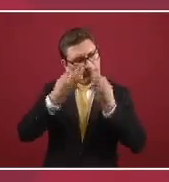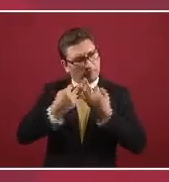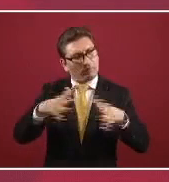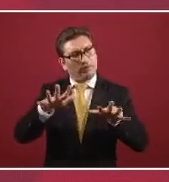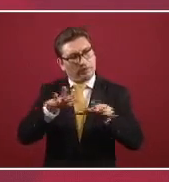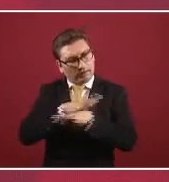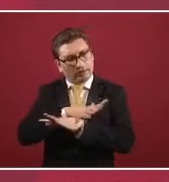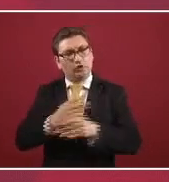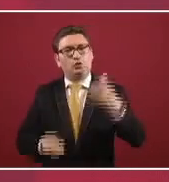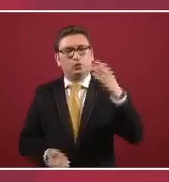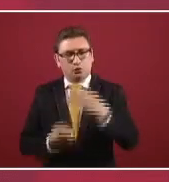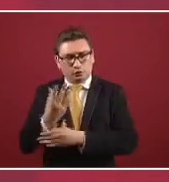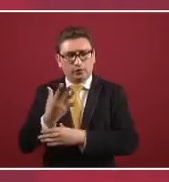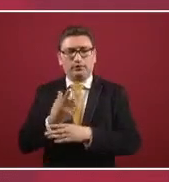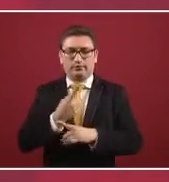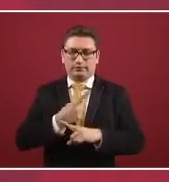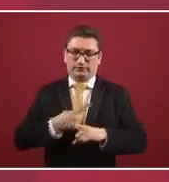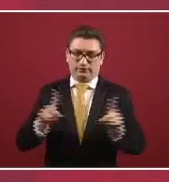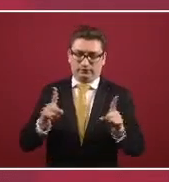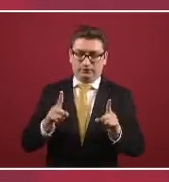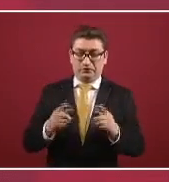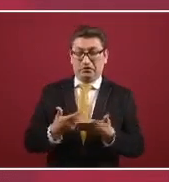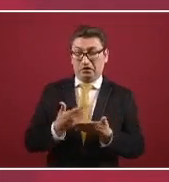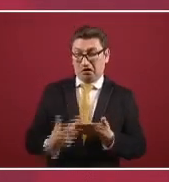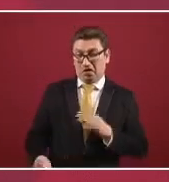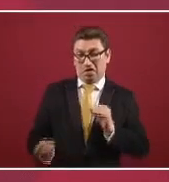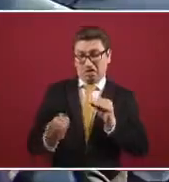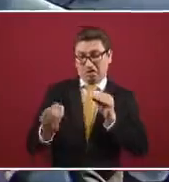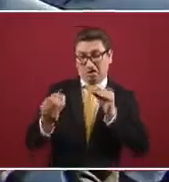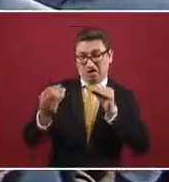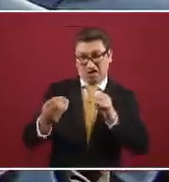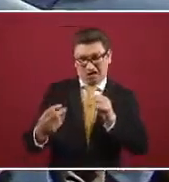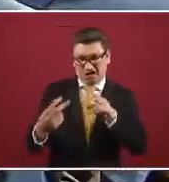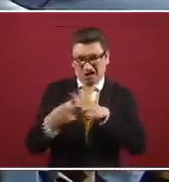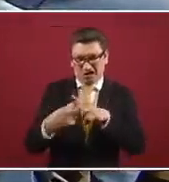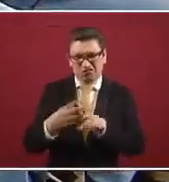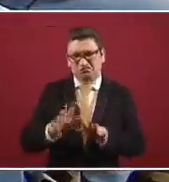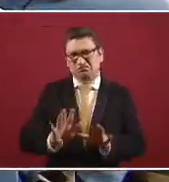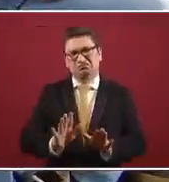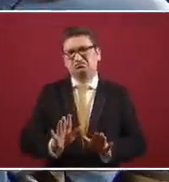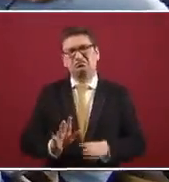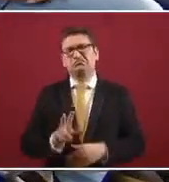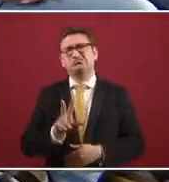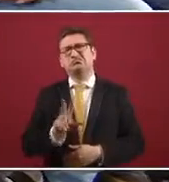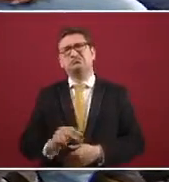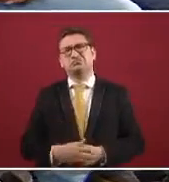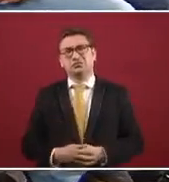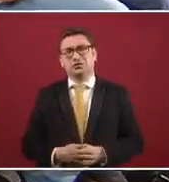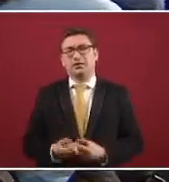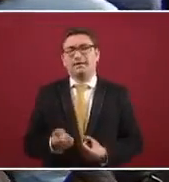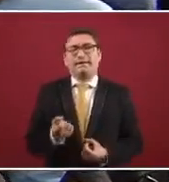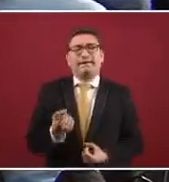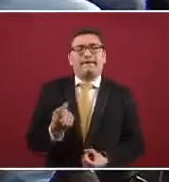Entonces, no confrontarse. Son muy pocos los